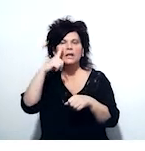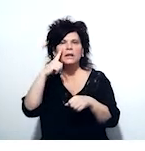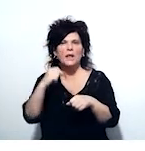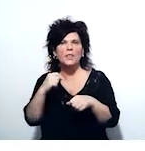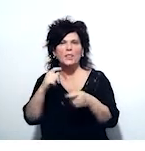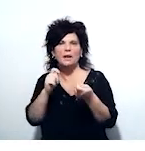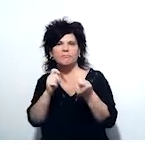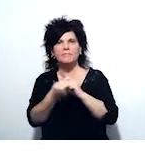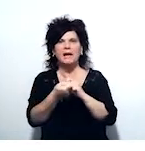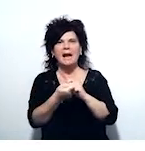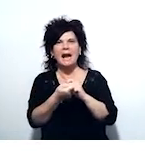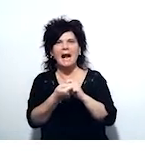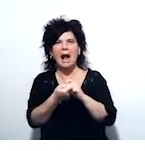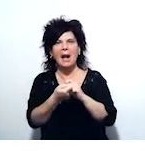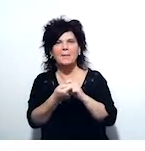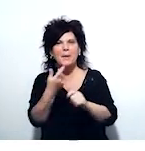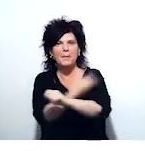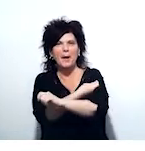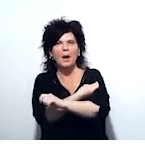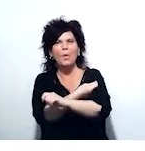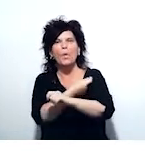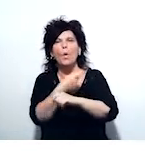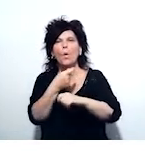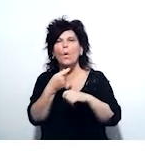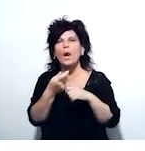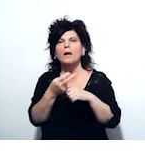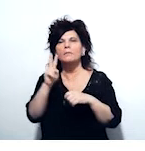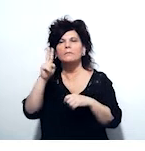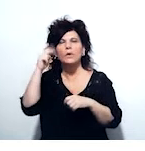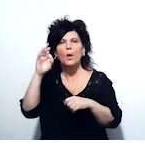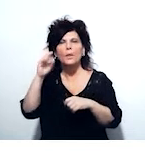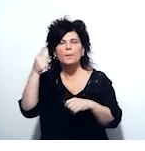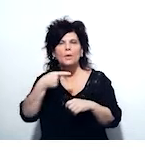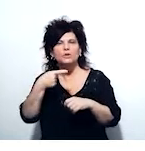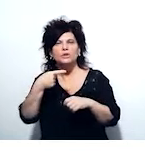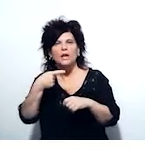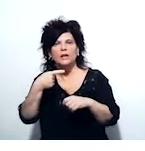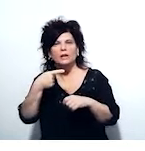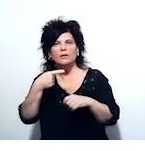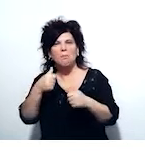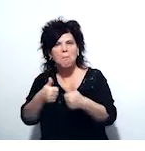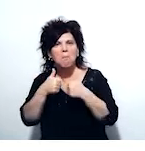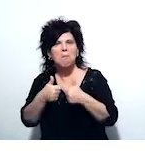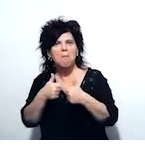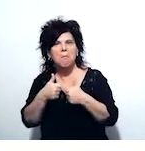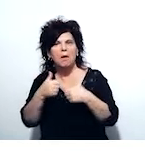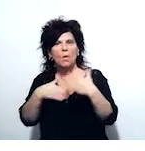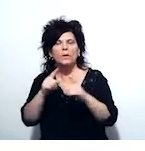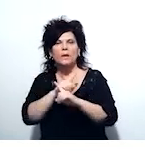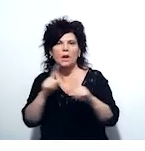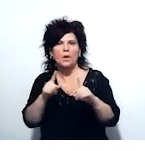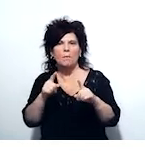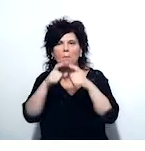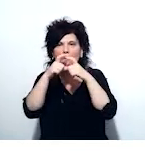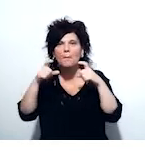los anticuerpos. Las vacunas no sirven si no tienen más de 90% de eficacia. El uso de barbijos en niños de